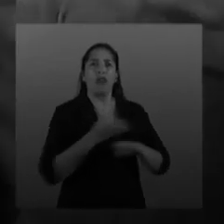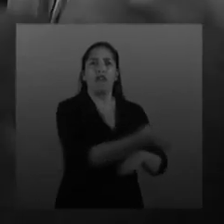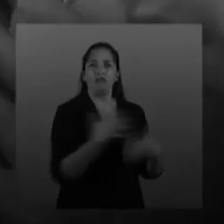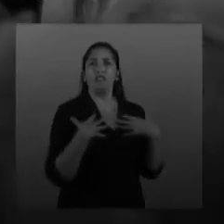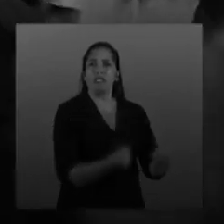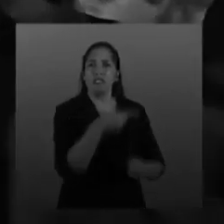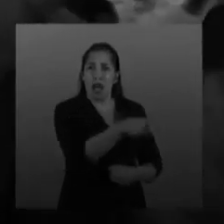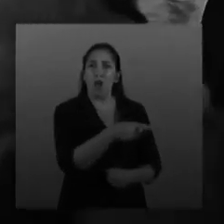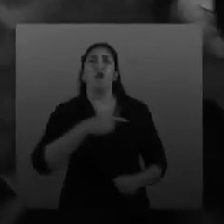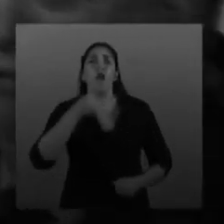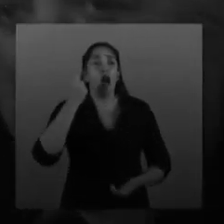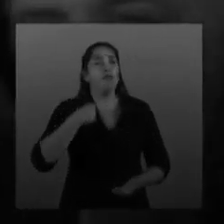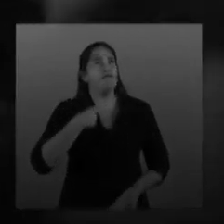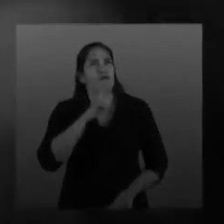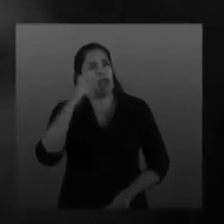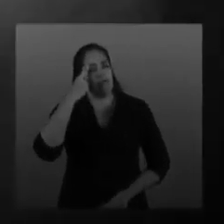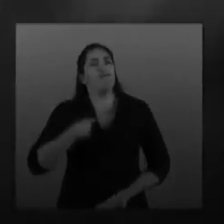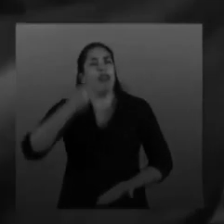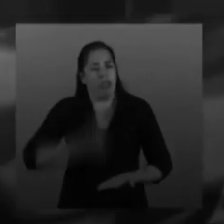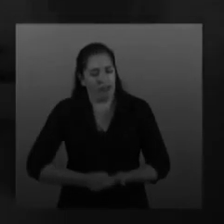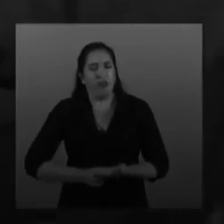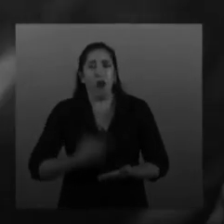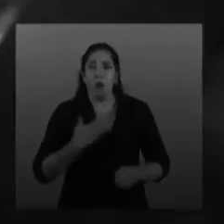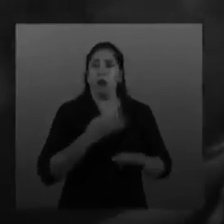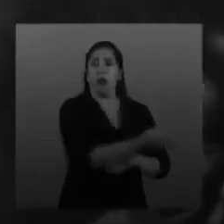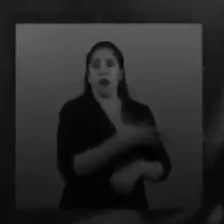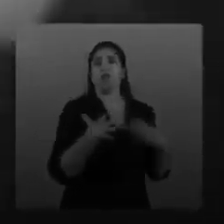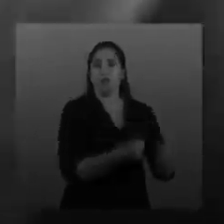salud cuando toman la decisión de abortar.